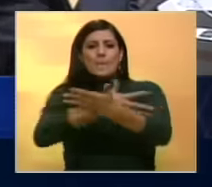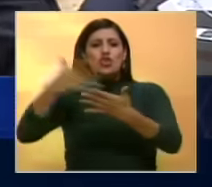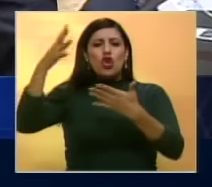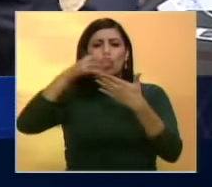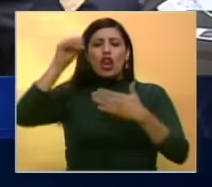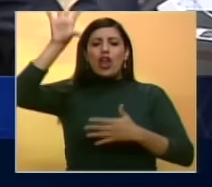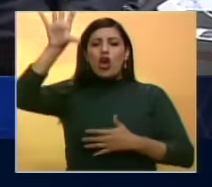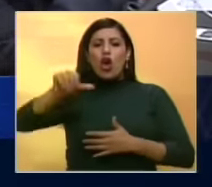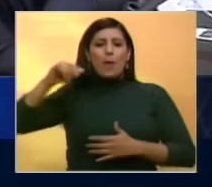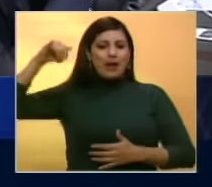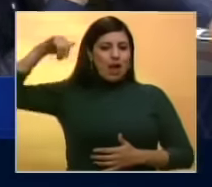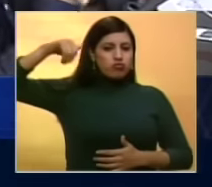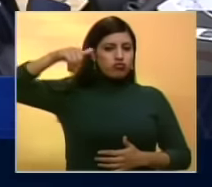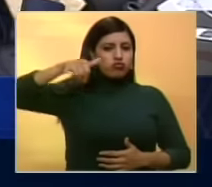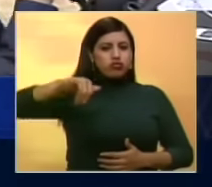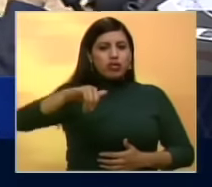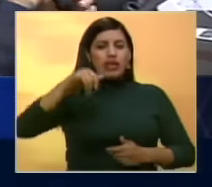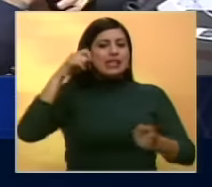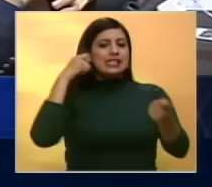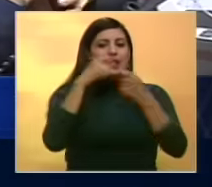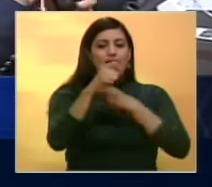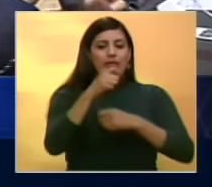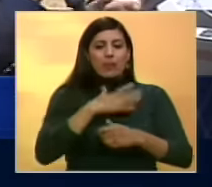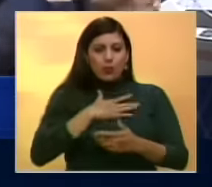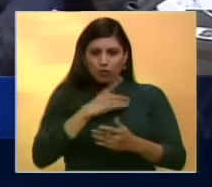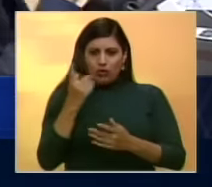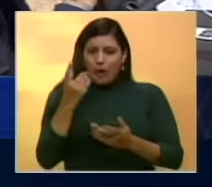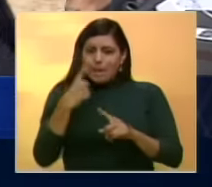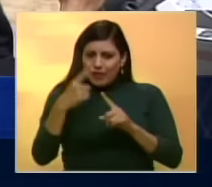coma de plata la universidad